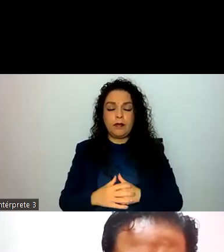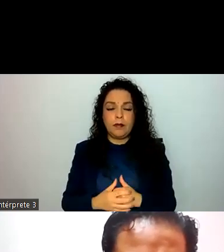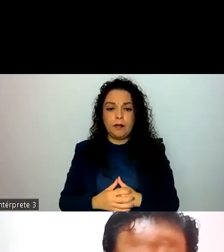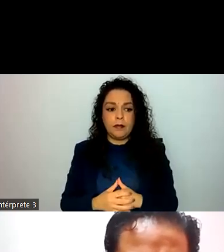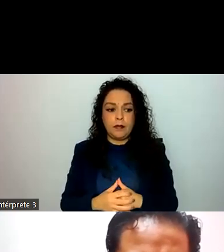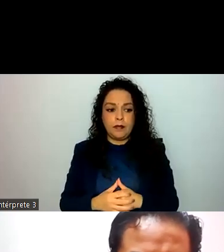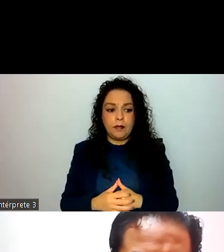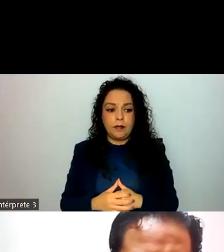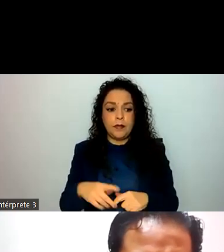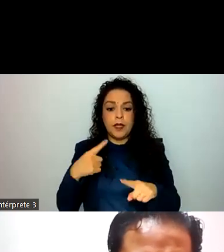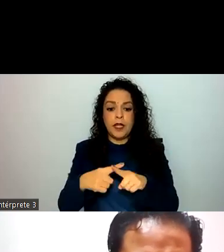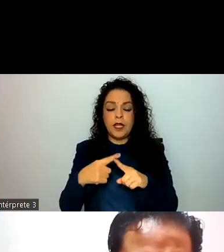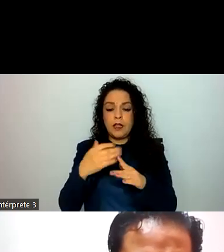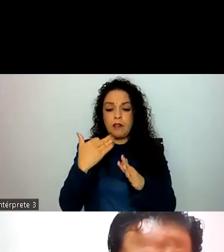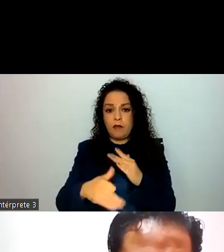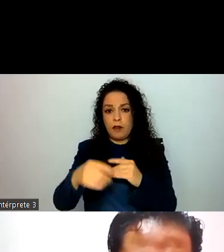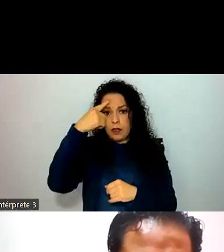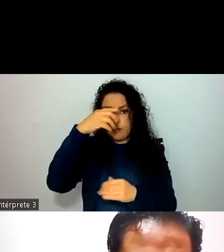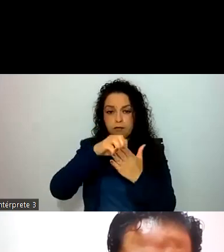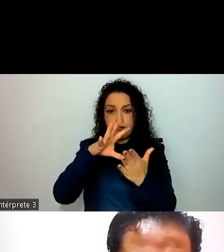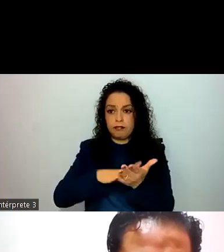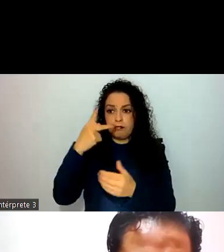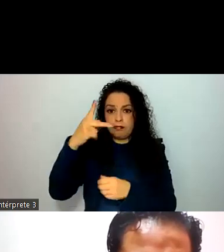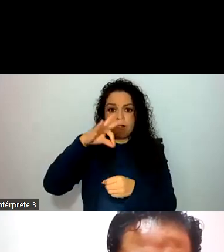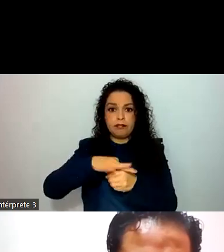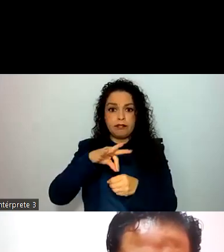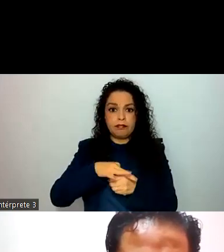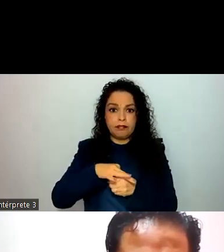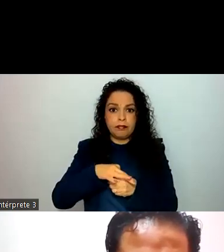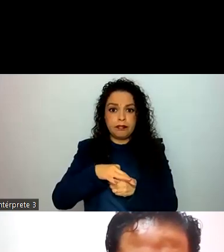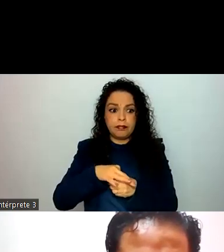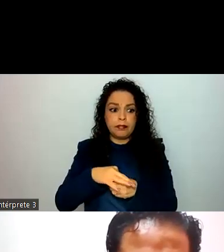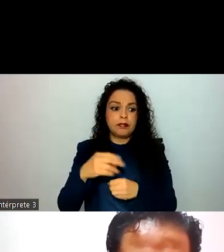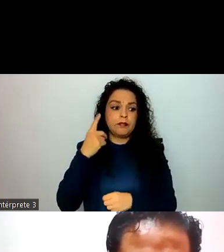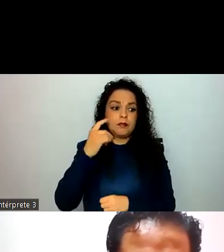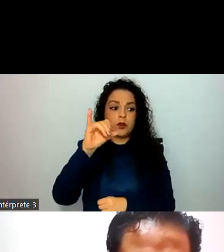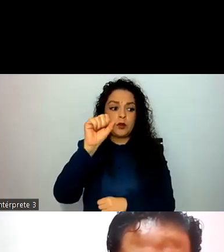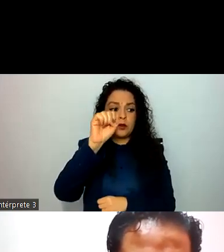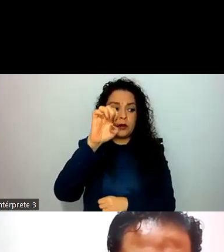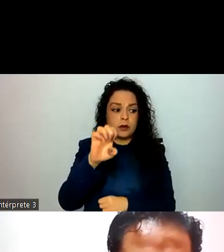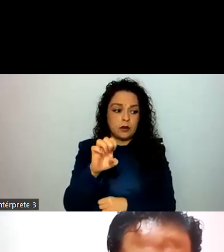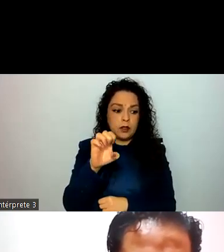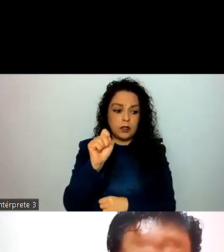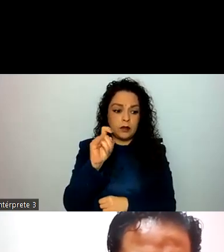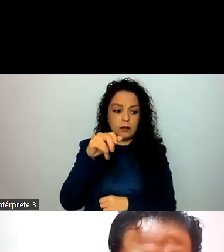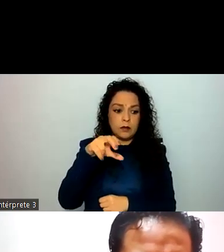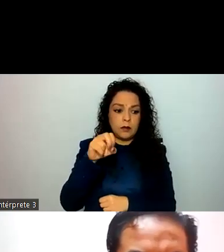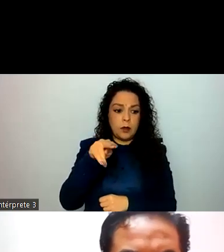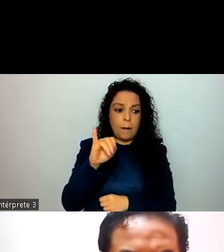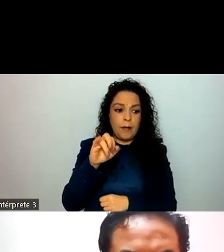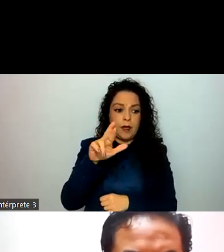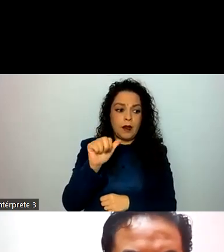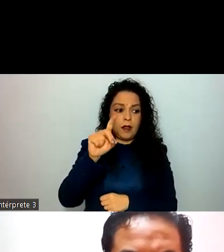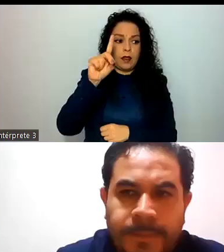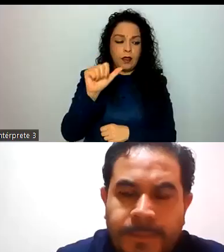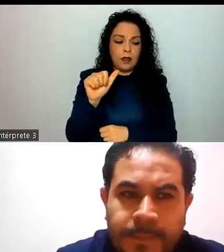¿Falta algún integrante por emitir su voto? Diputado José Gonzalo Espina Miranda.